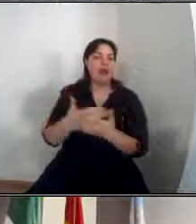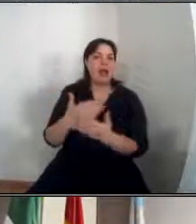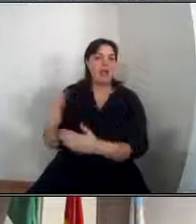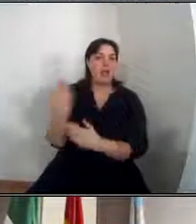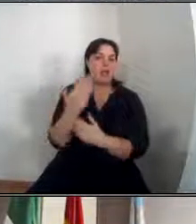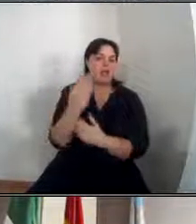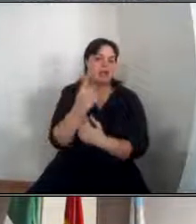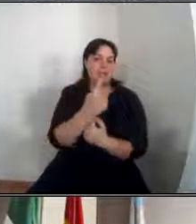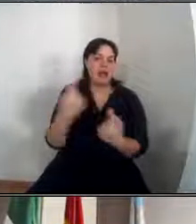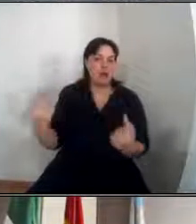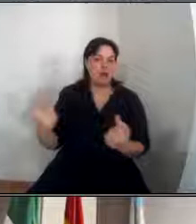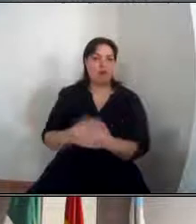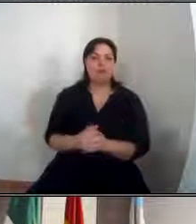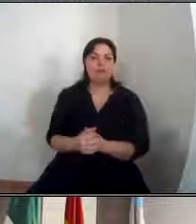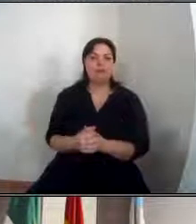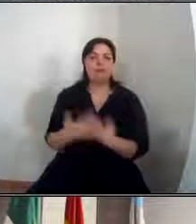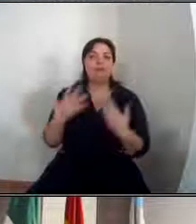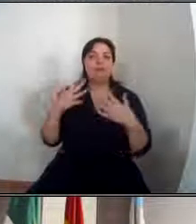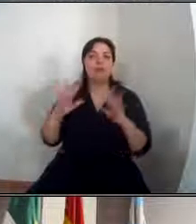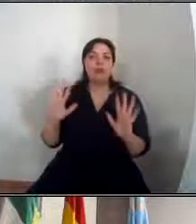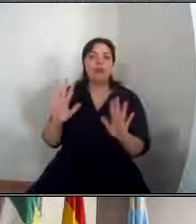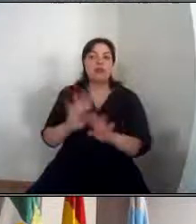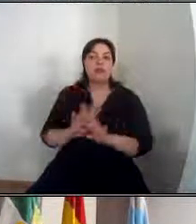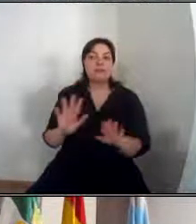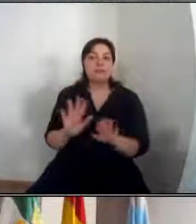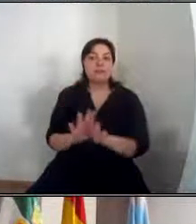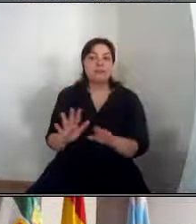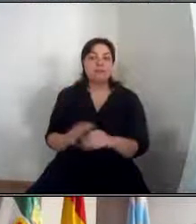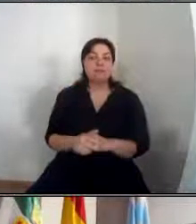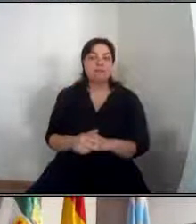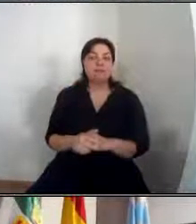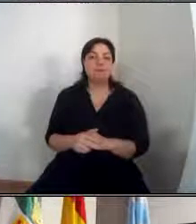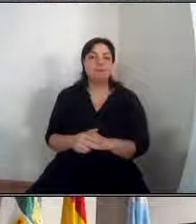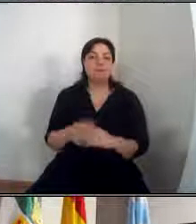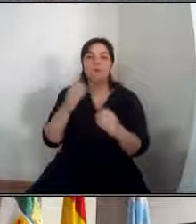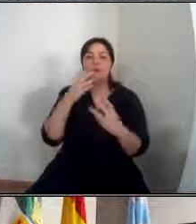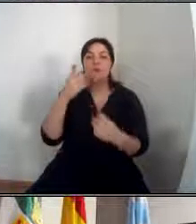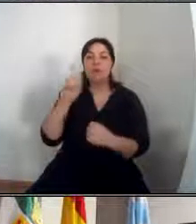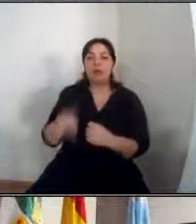panelistas. Entonces, sin más, bueno, también